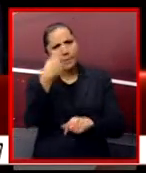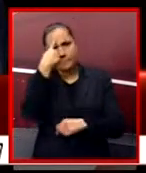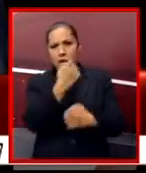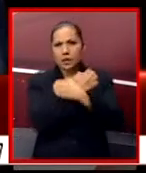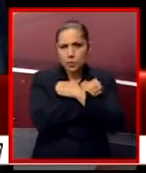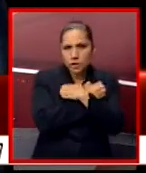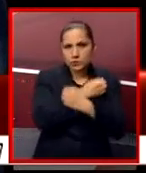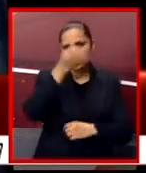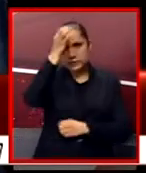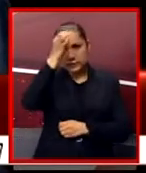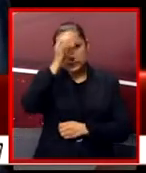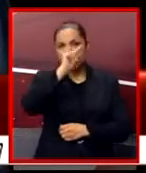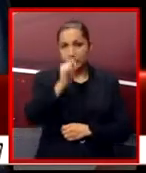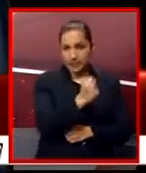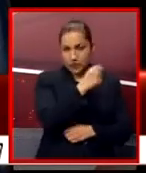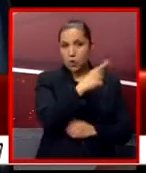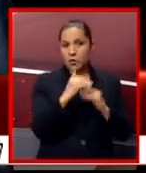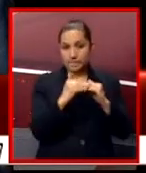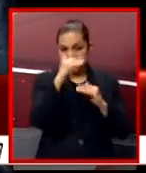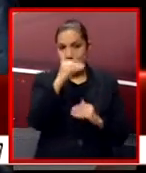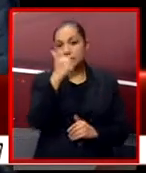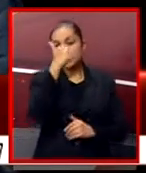y tecnología con un aumento de